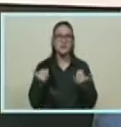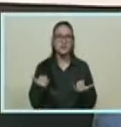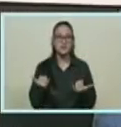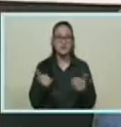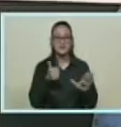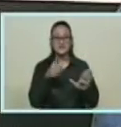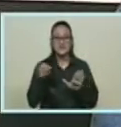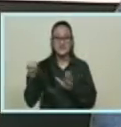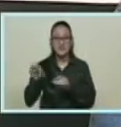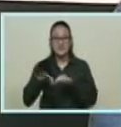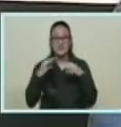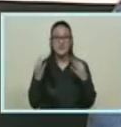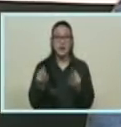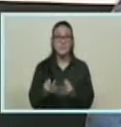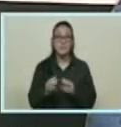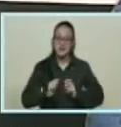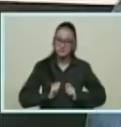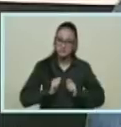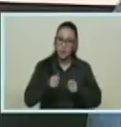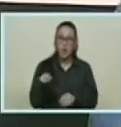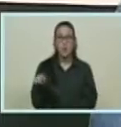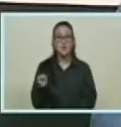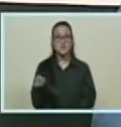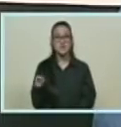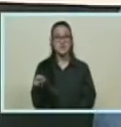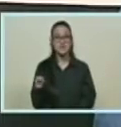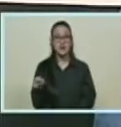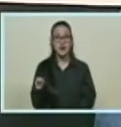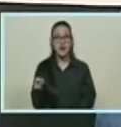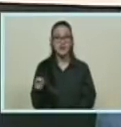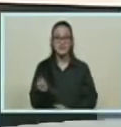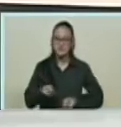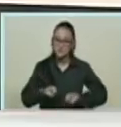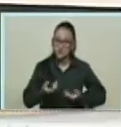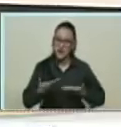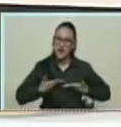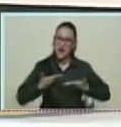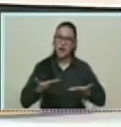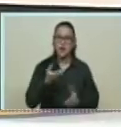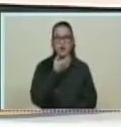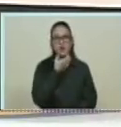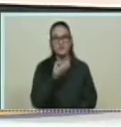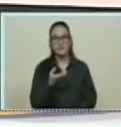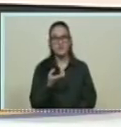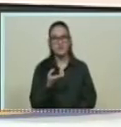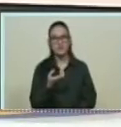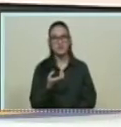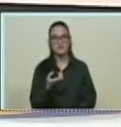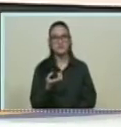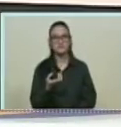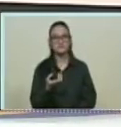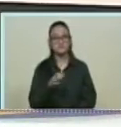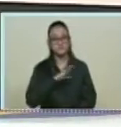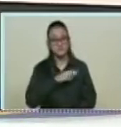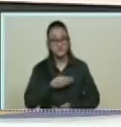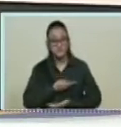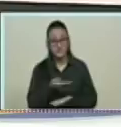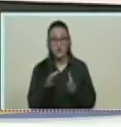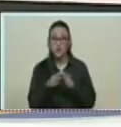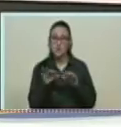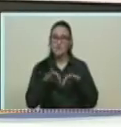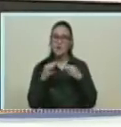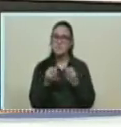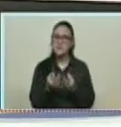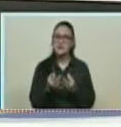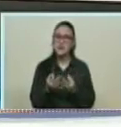con las 600 familias entregando las llaves, dándole este regalo de Navidad que usted de parte suya, y todas esas familias